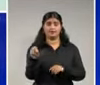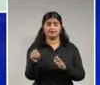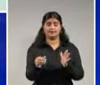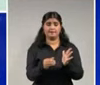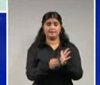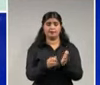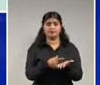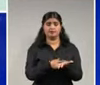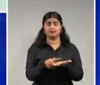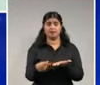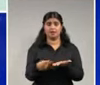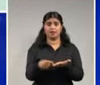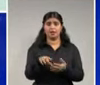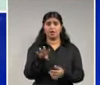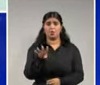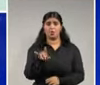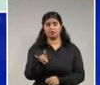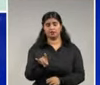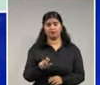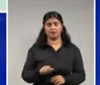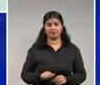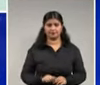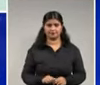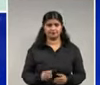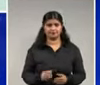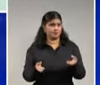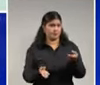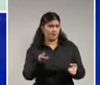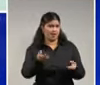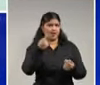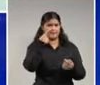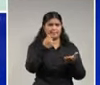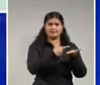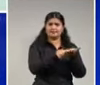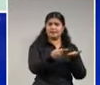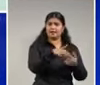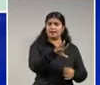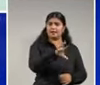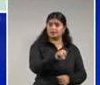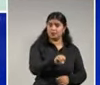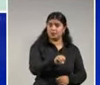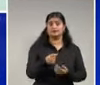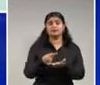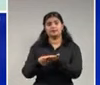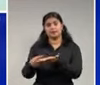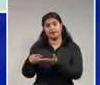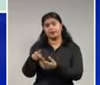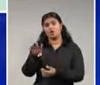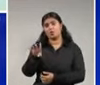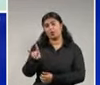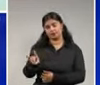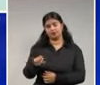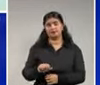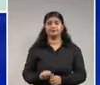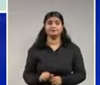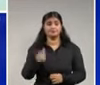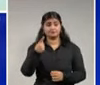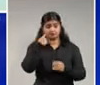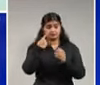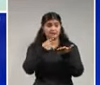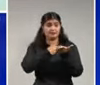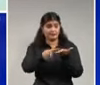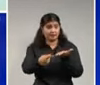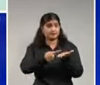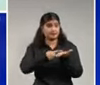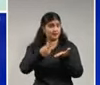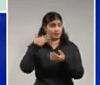semana 49. Indiscutiblemente va disminuyendo, y si comparáramos varias semanas, cada semana disminuye. No